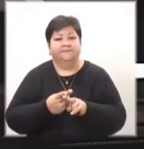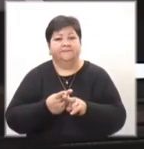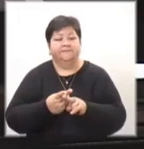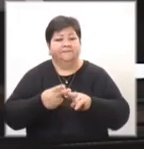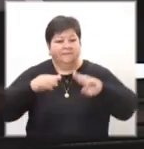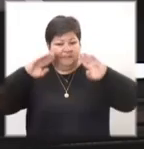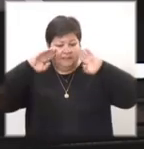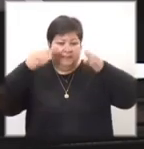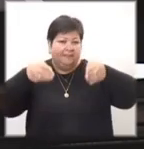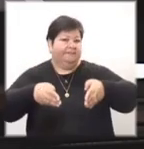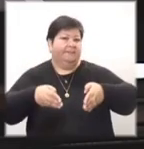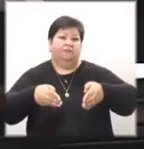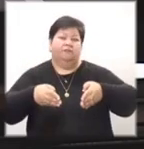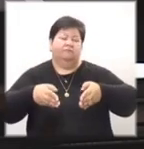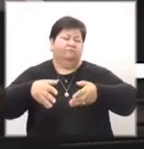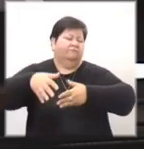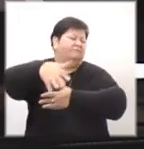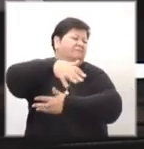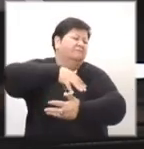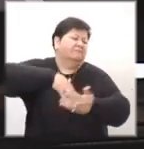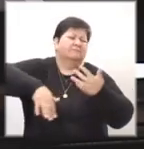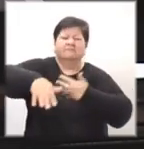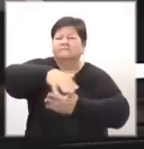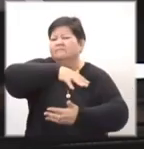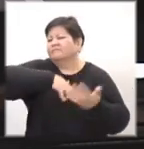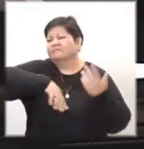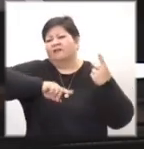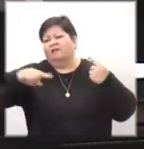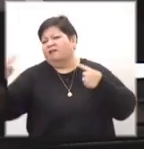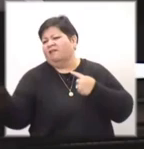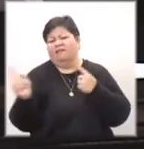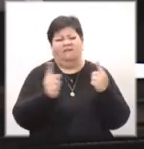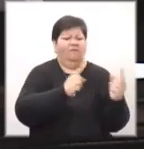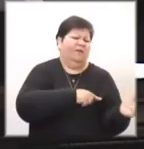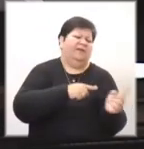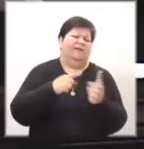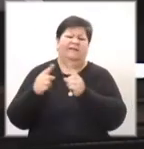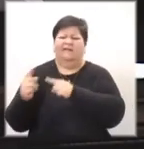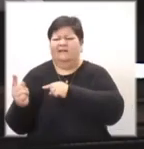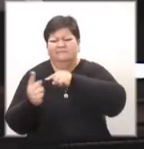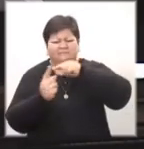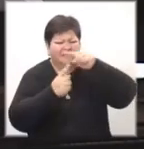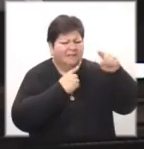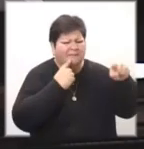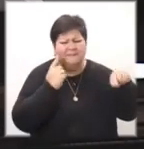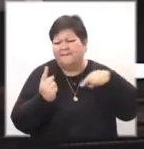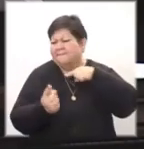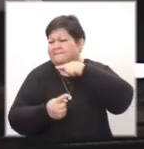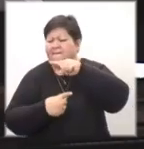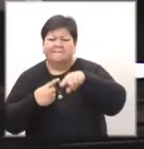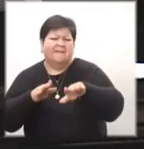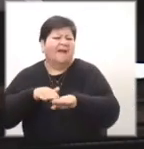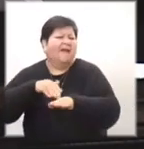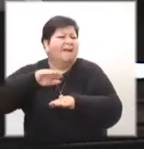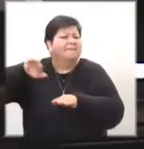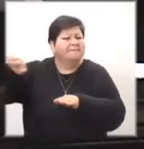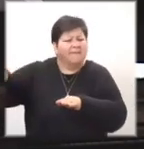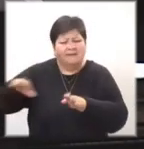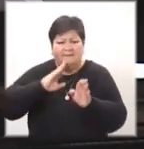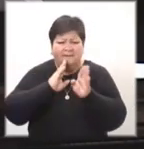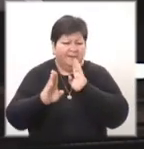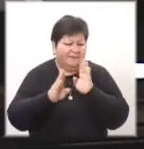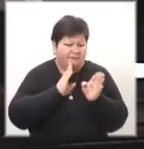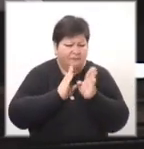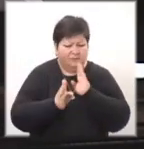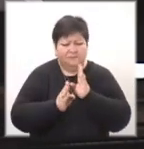ha sido caótico y las idas y vueltas que han sucedido fuera del ámbito parlamentario hacen que